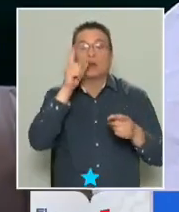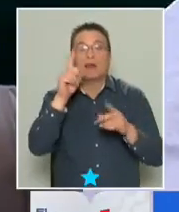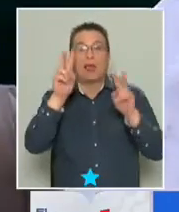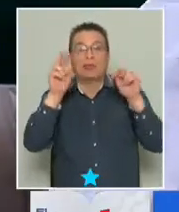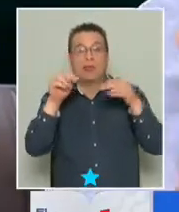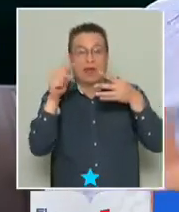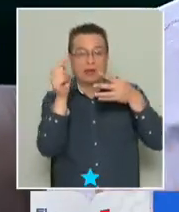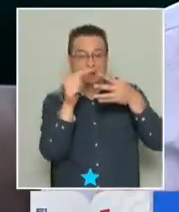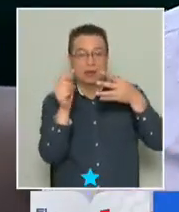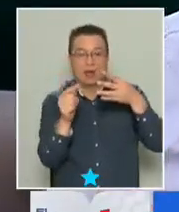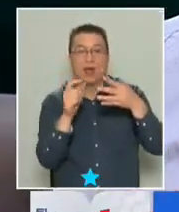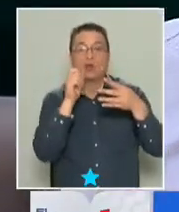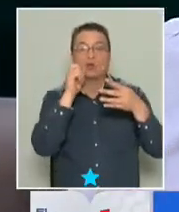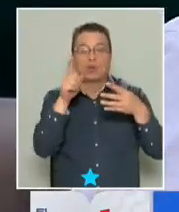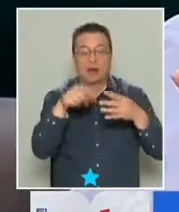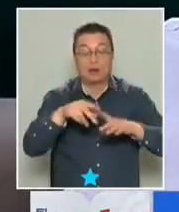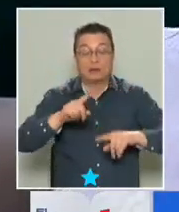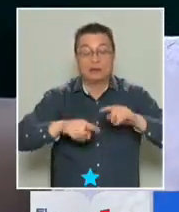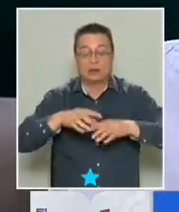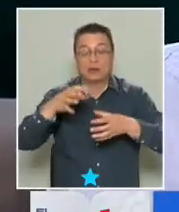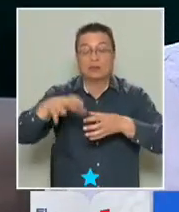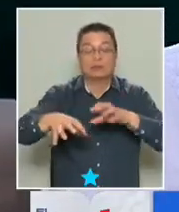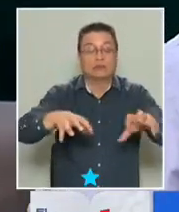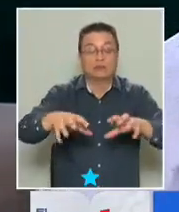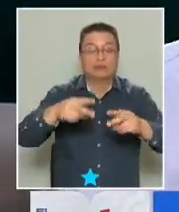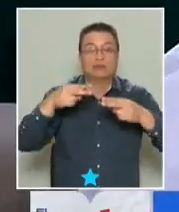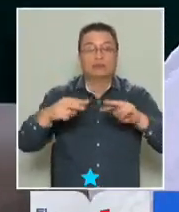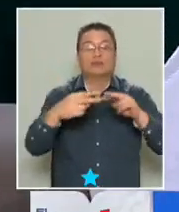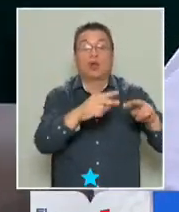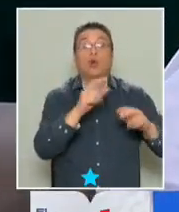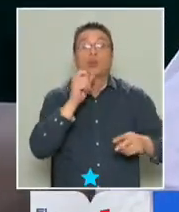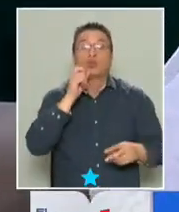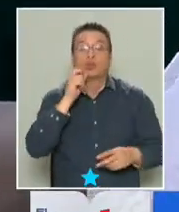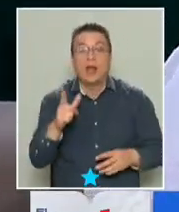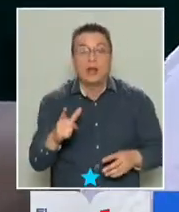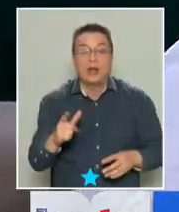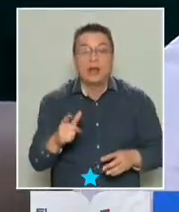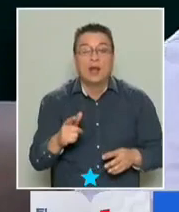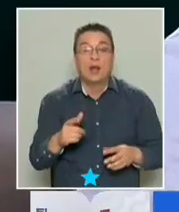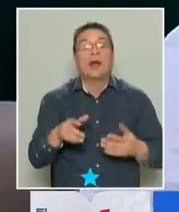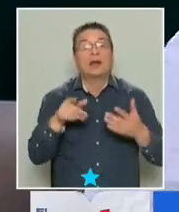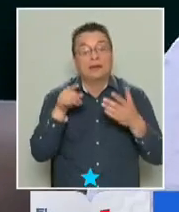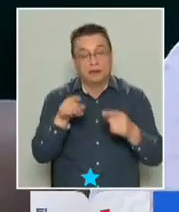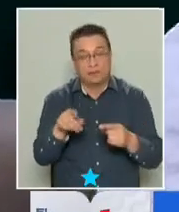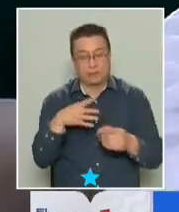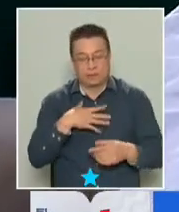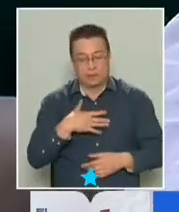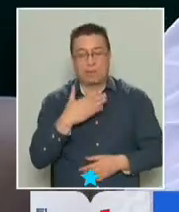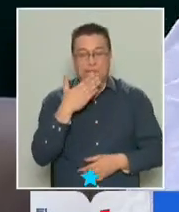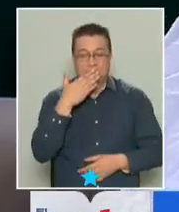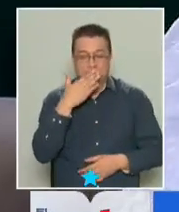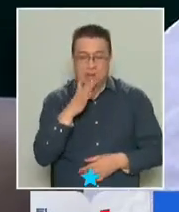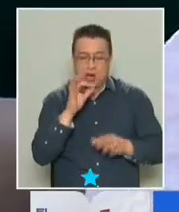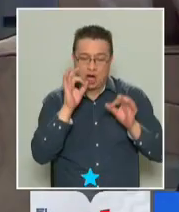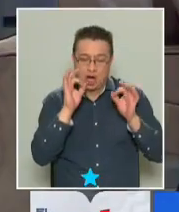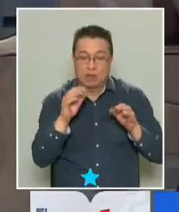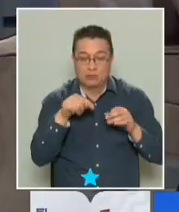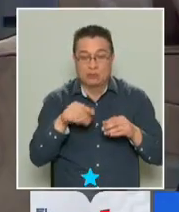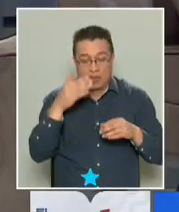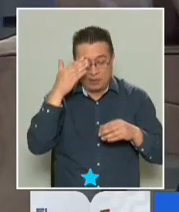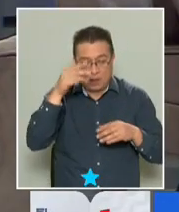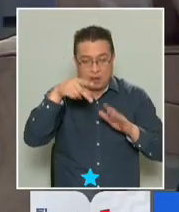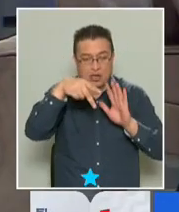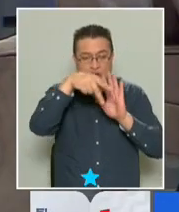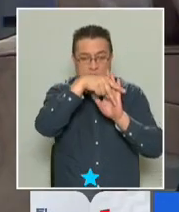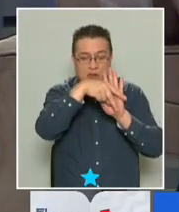y cuáles van a ser su espacio geográfico donde se va a aplicar que a mi parecer es eso ideal pero se rechazaron en estos días a cierta